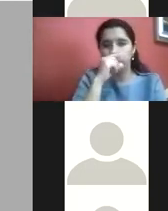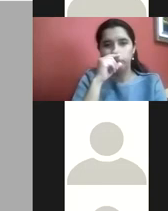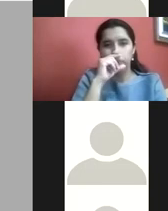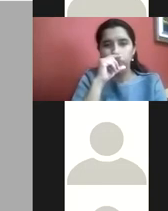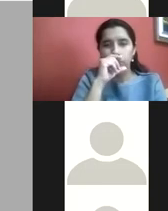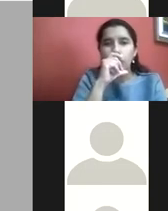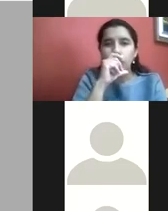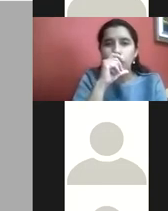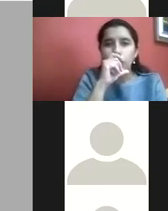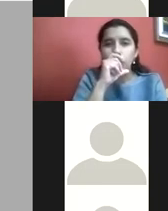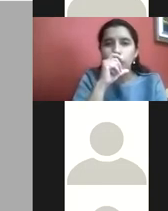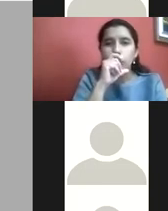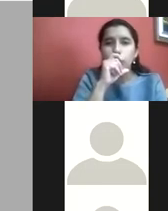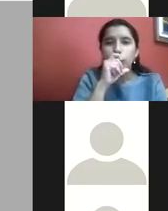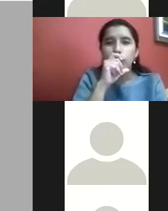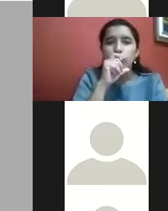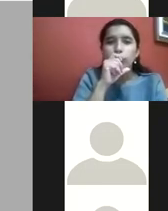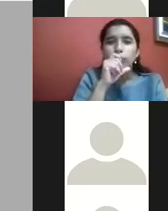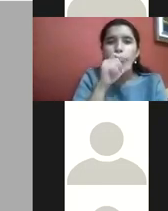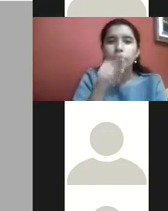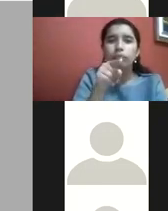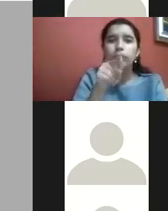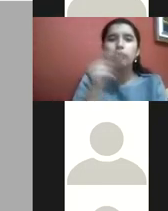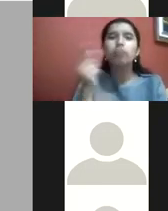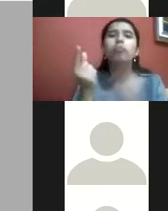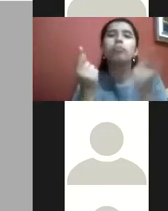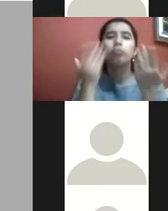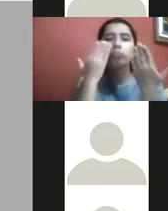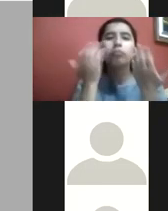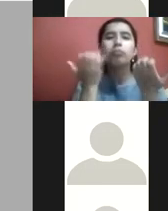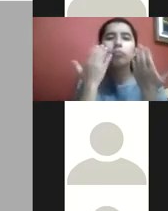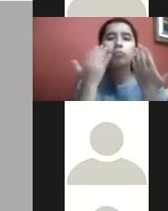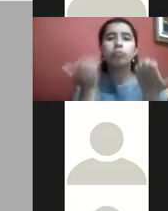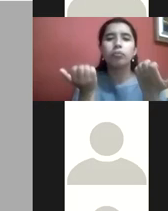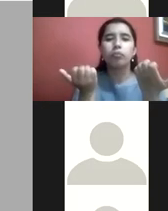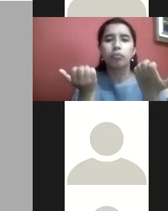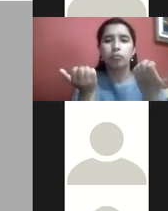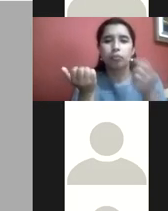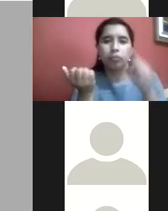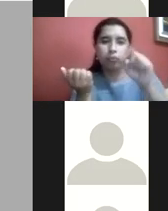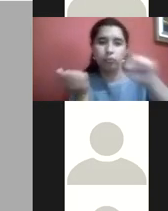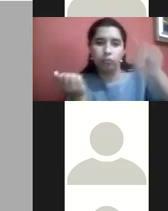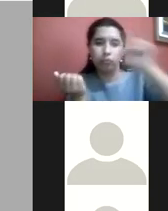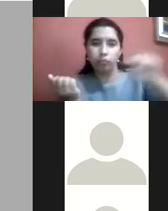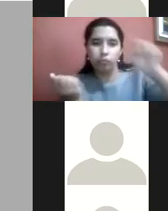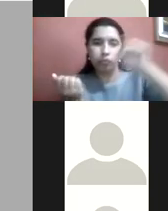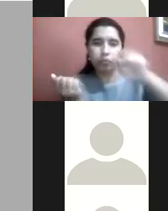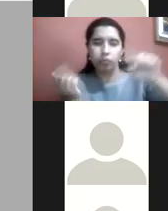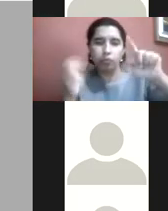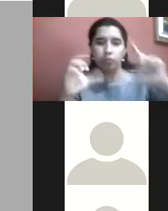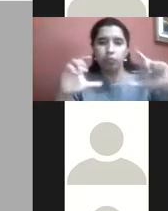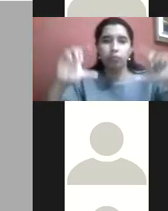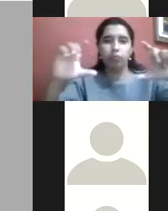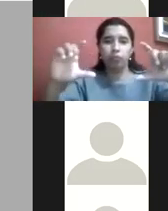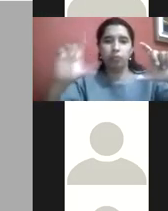Entonces, esto lo hacemos porque aquí habíamos planteado esto. Teníamos